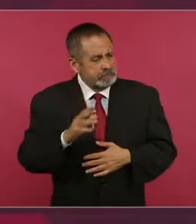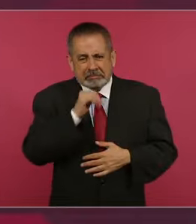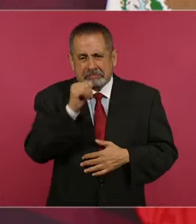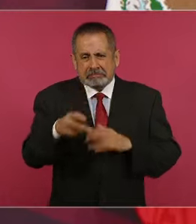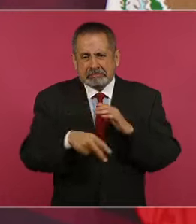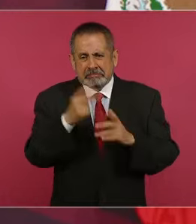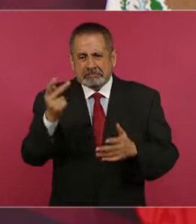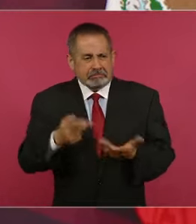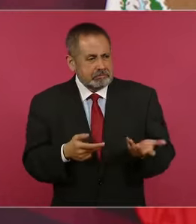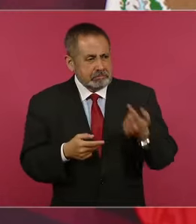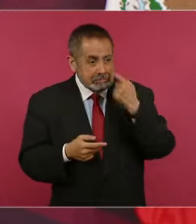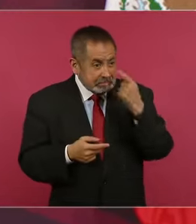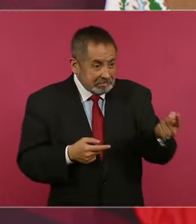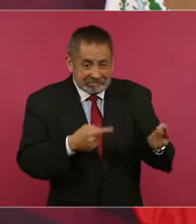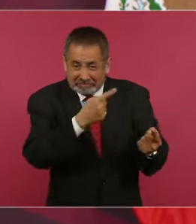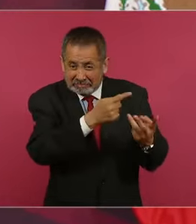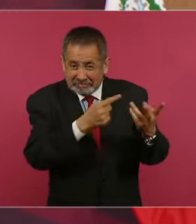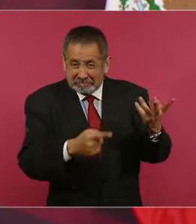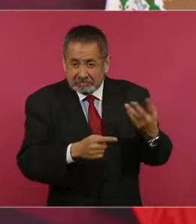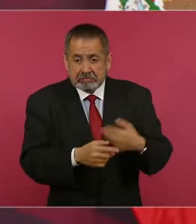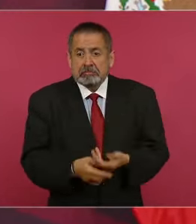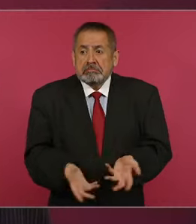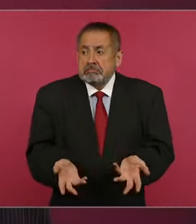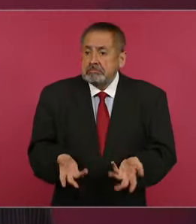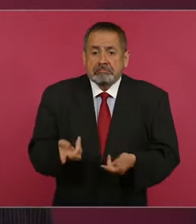ante todo esto.